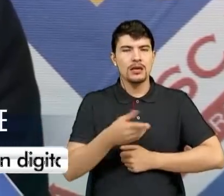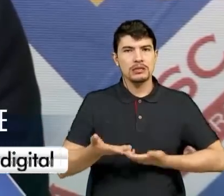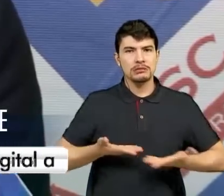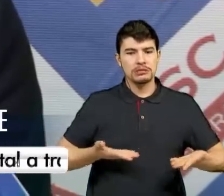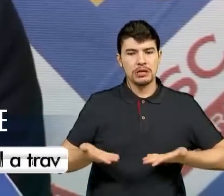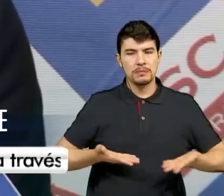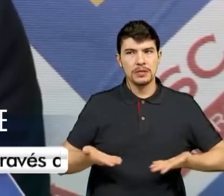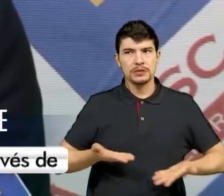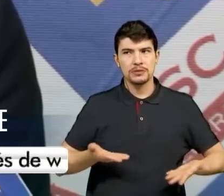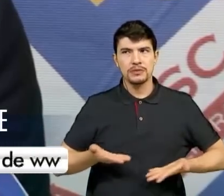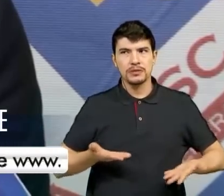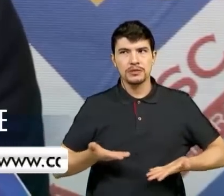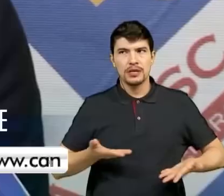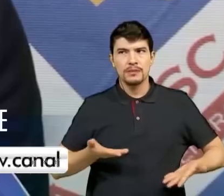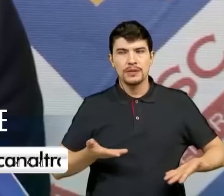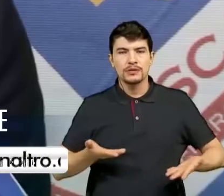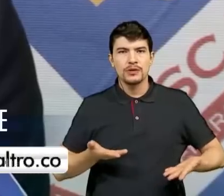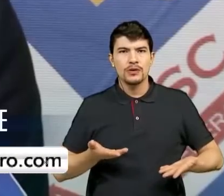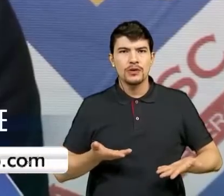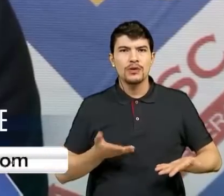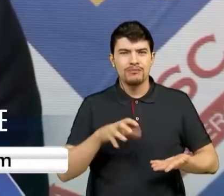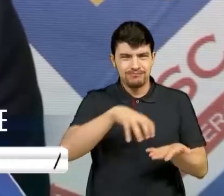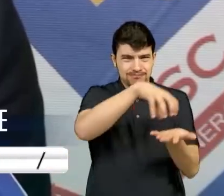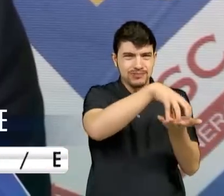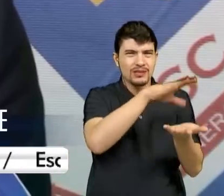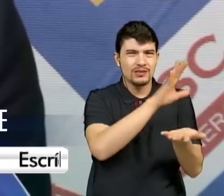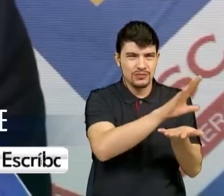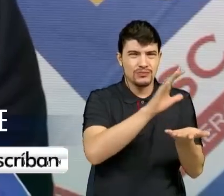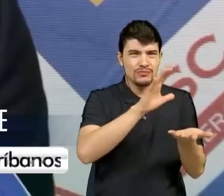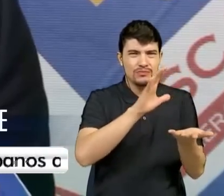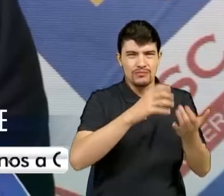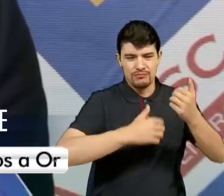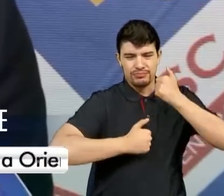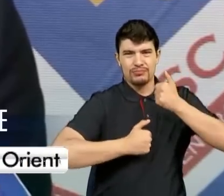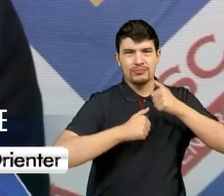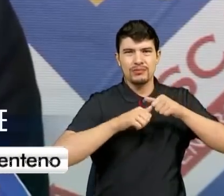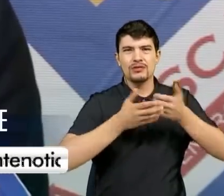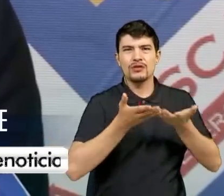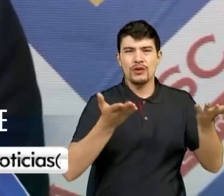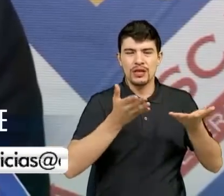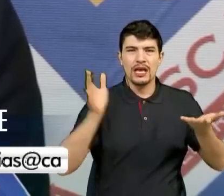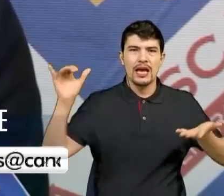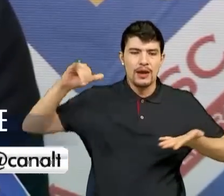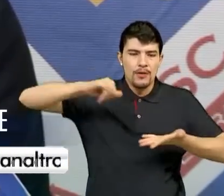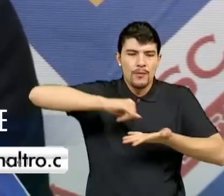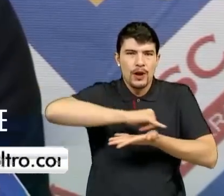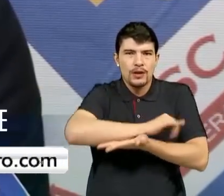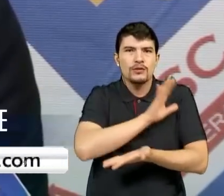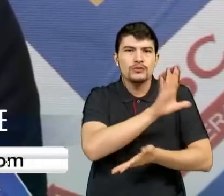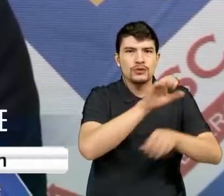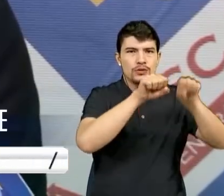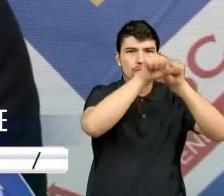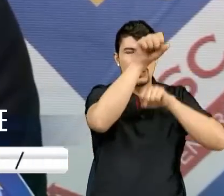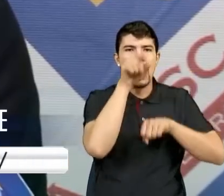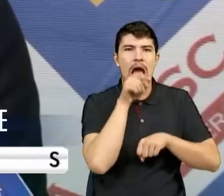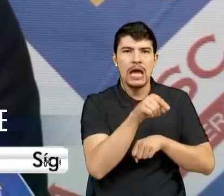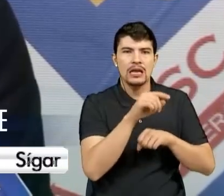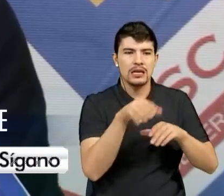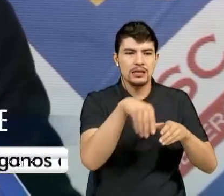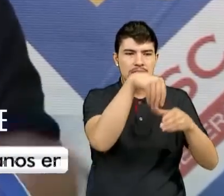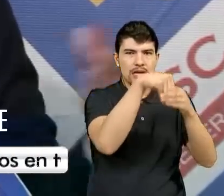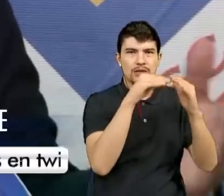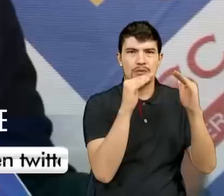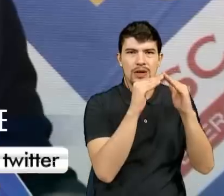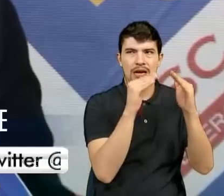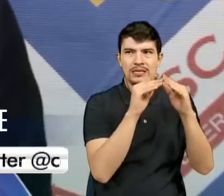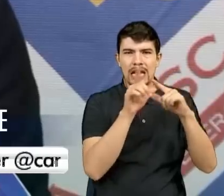servicios en la sede que tiene el Ejército Nacional en el aeropuerto del Socorro. Allí estaba él en una casa que